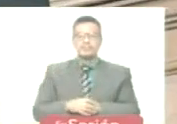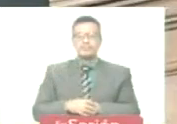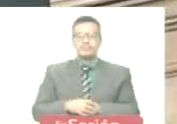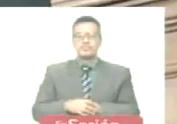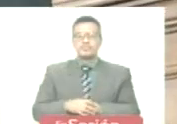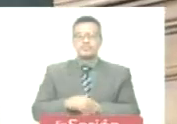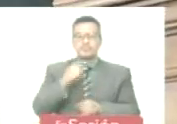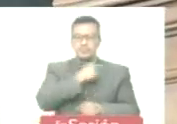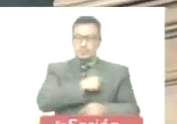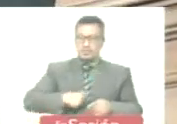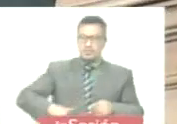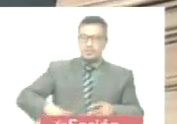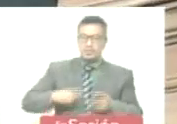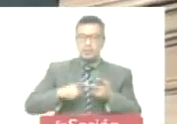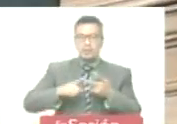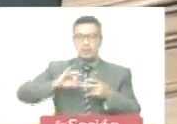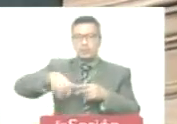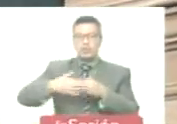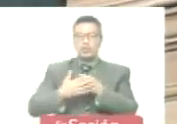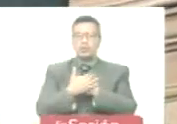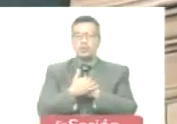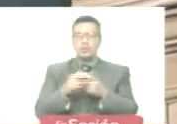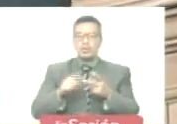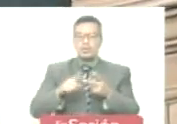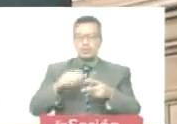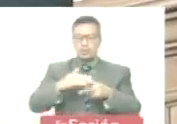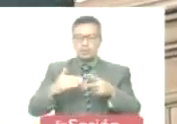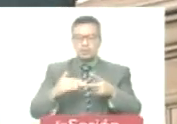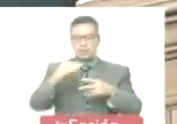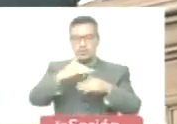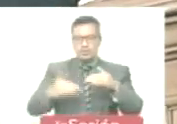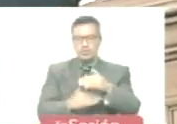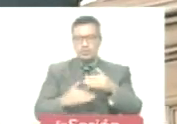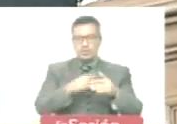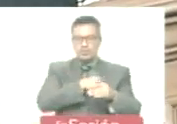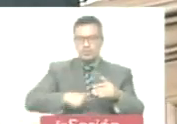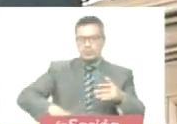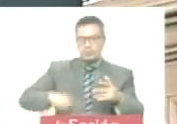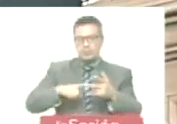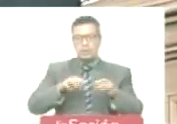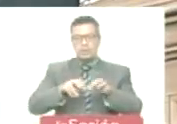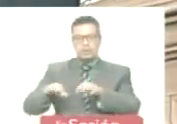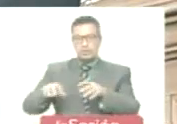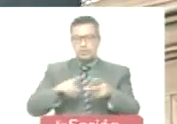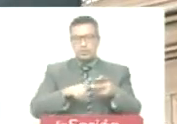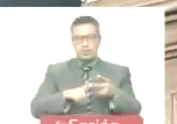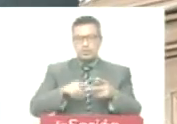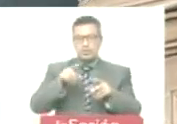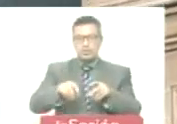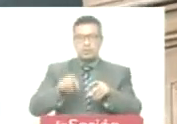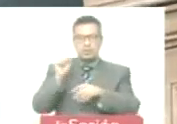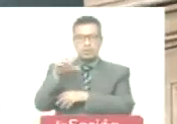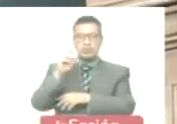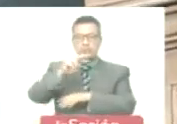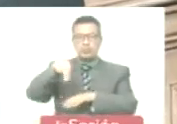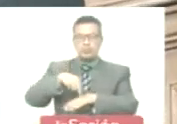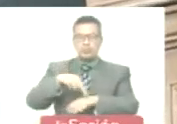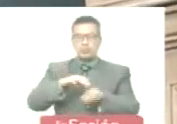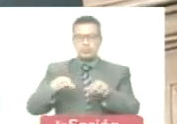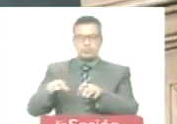ciudadano presidente Jorge Rodríguez, segunda vicepresidenta, secretaria de esta Asamblea